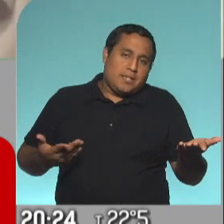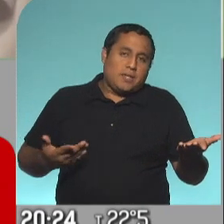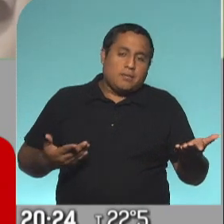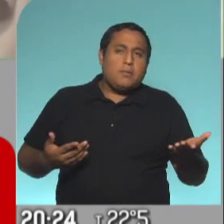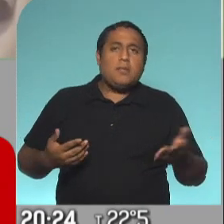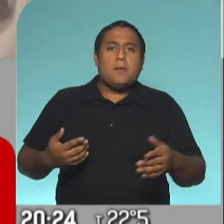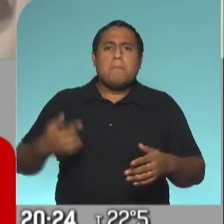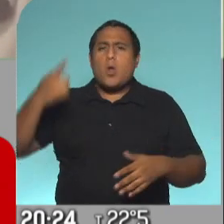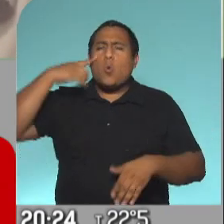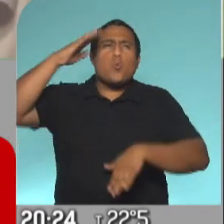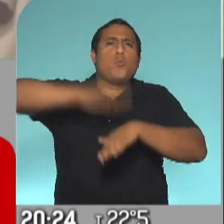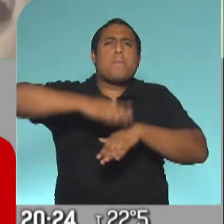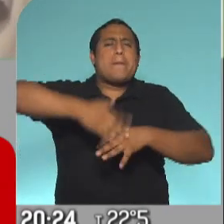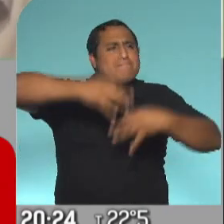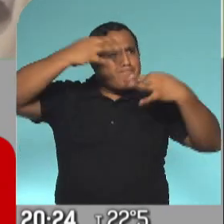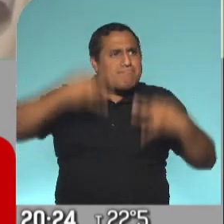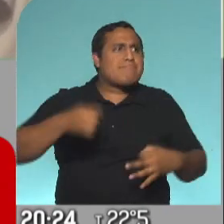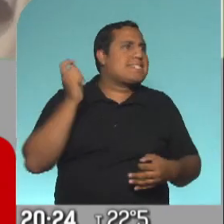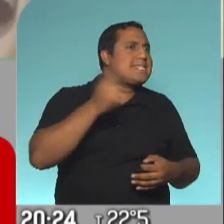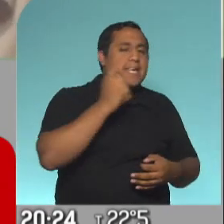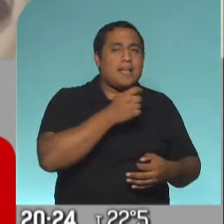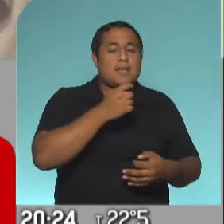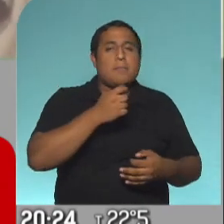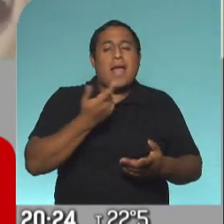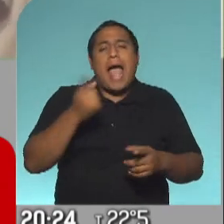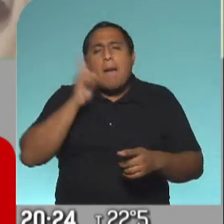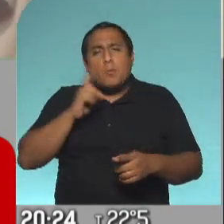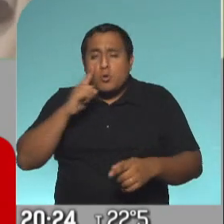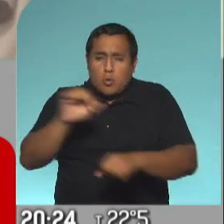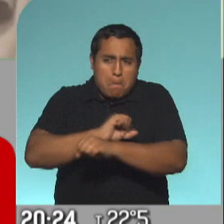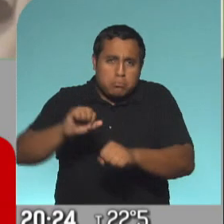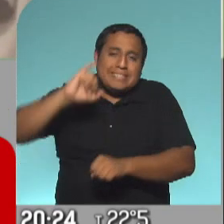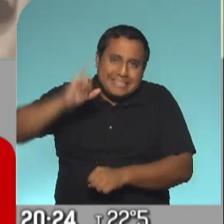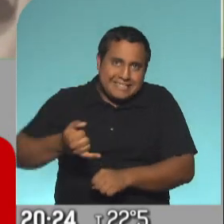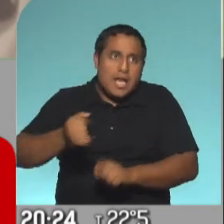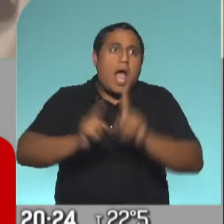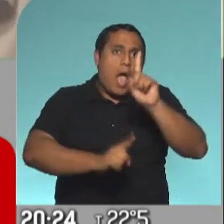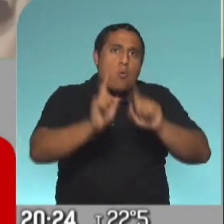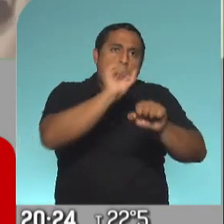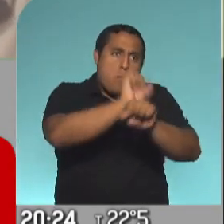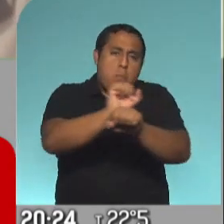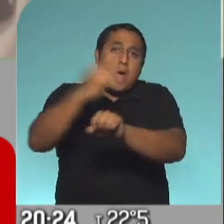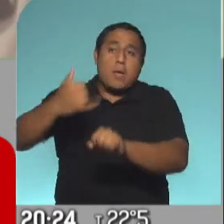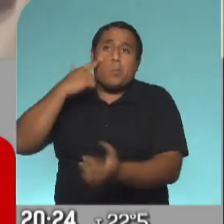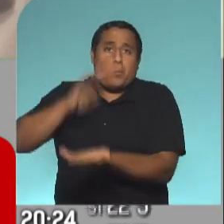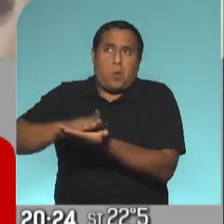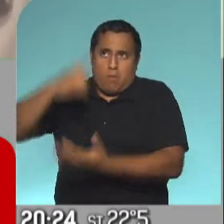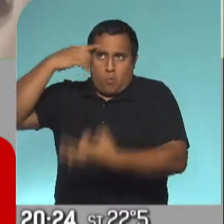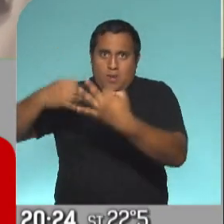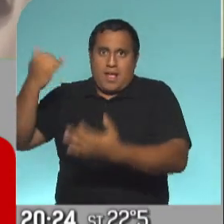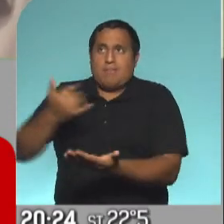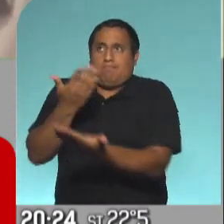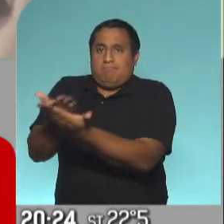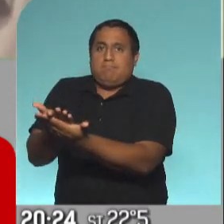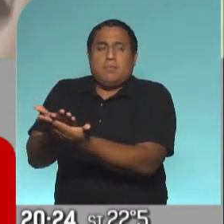al autor intelectual de los hechos. Que fue un hecho intencional, no queda ninguna duda, Ujú. y hay condenados al respecto, se probó judicialmente. A lo que me refiero Por es,